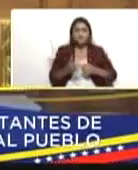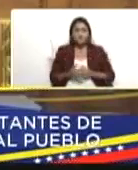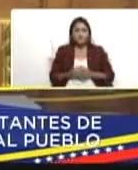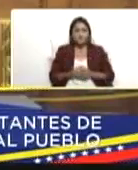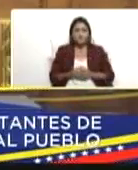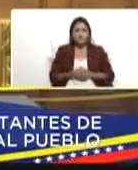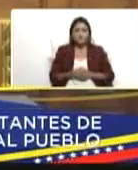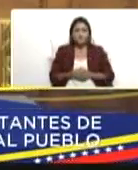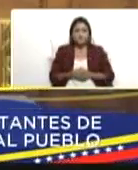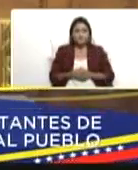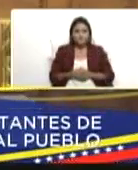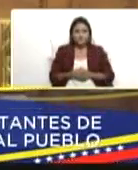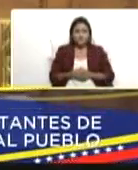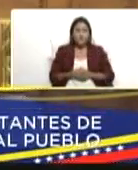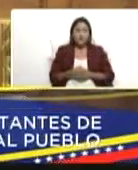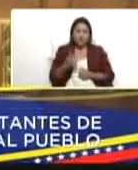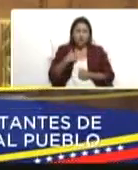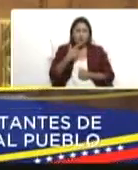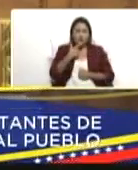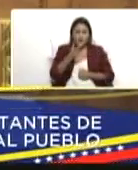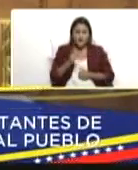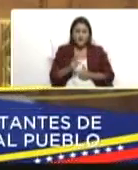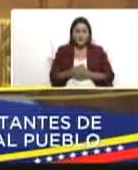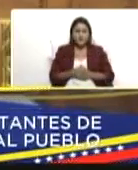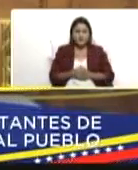historia tenía que